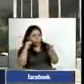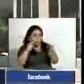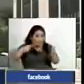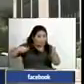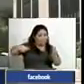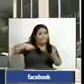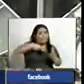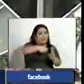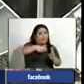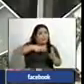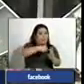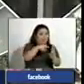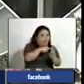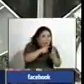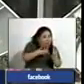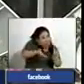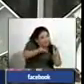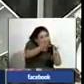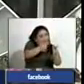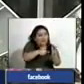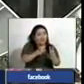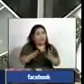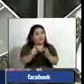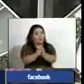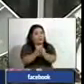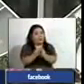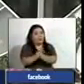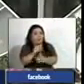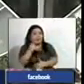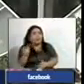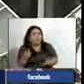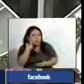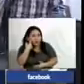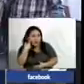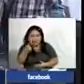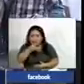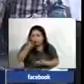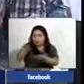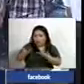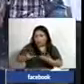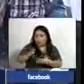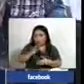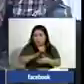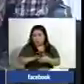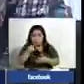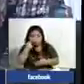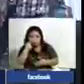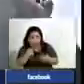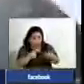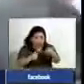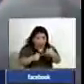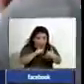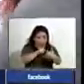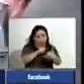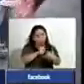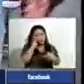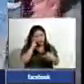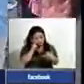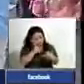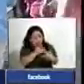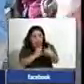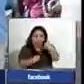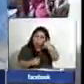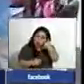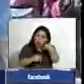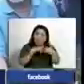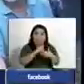de dinero para generar el caos. La información se obtuvo a través de sus aparatos móviles, donde se les encontraron las